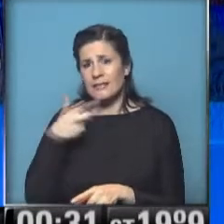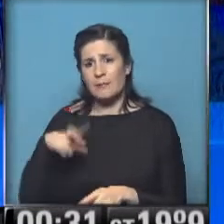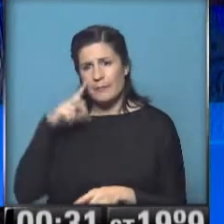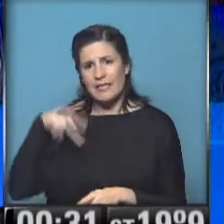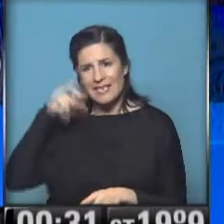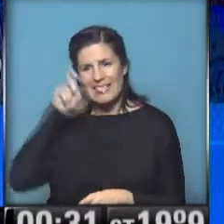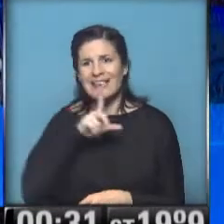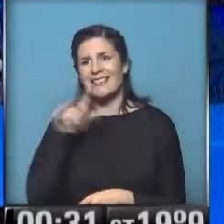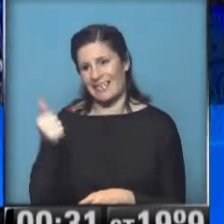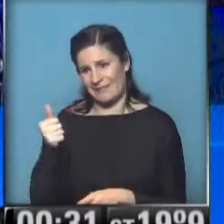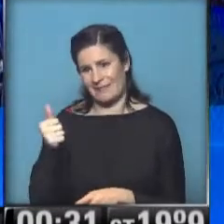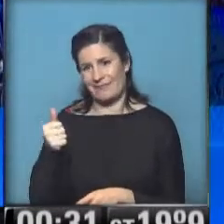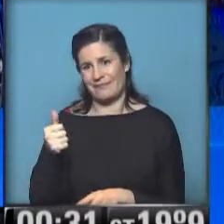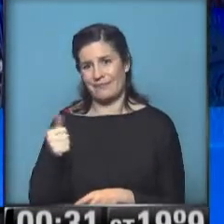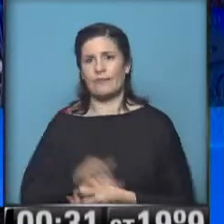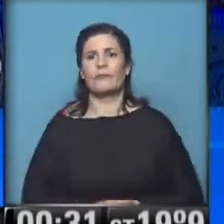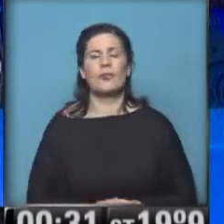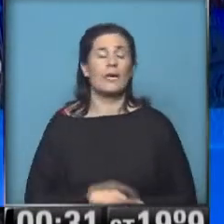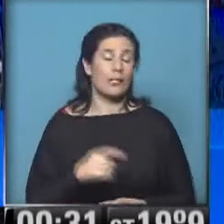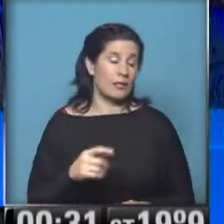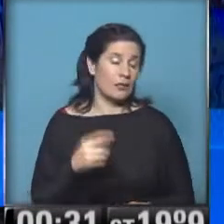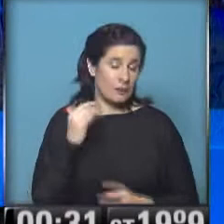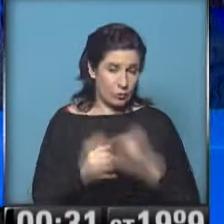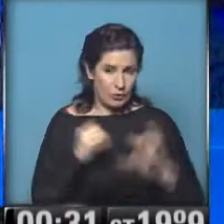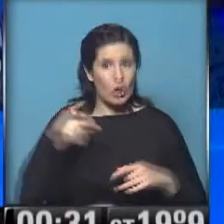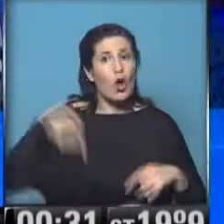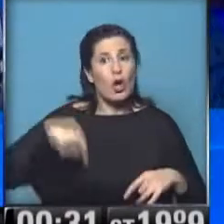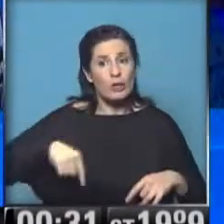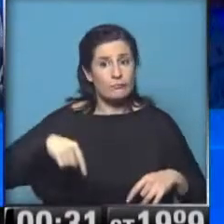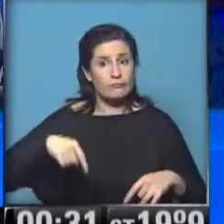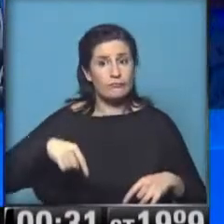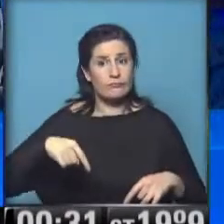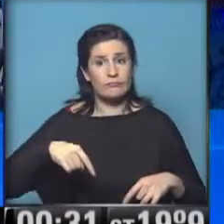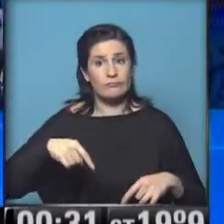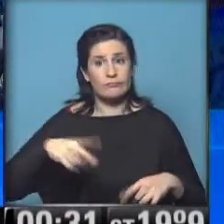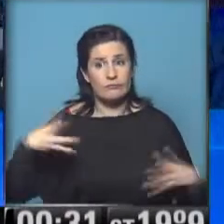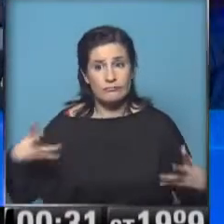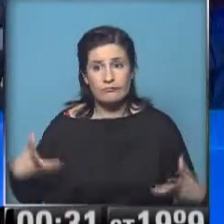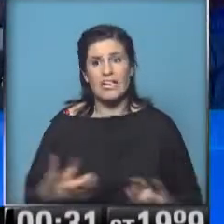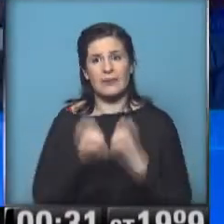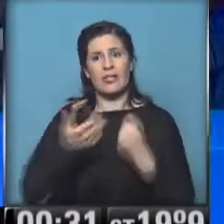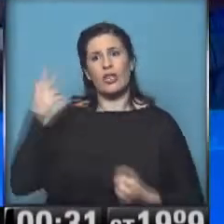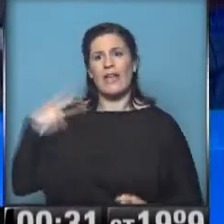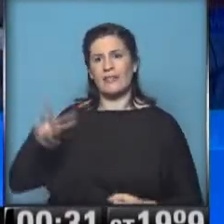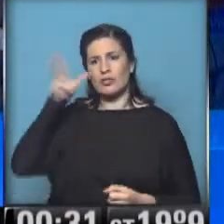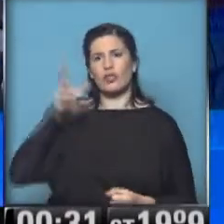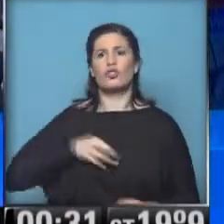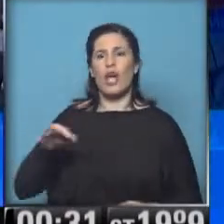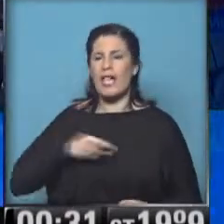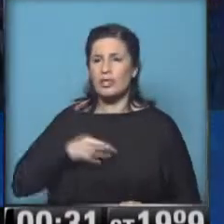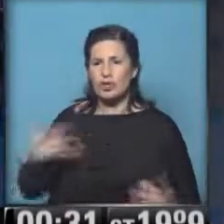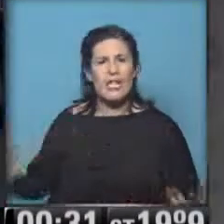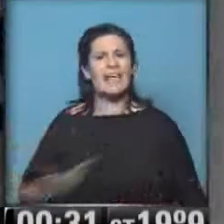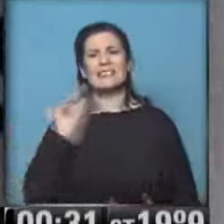Alberto Spinetta. Te recuerdo que hoy se cumplen 8 años de lo que fue la tragedia de Santa Fe,